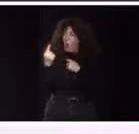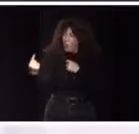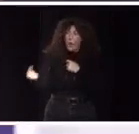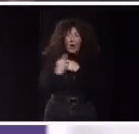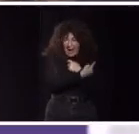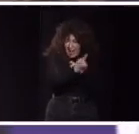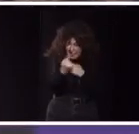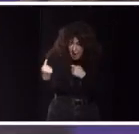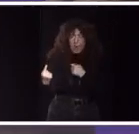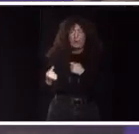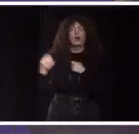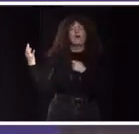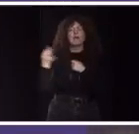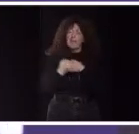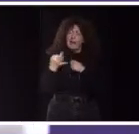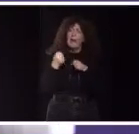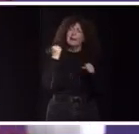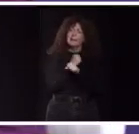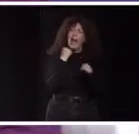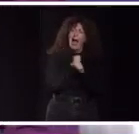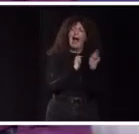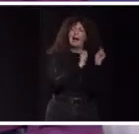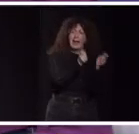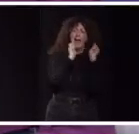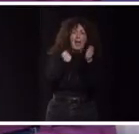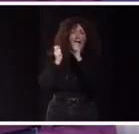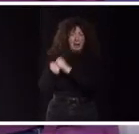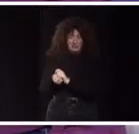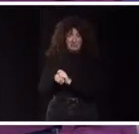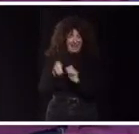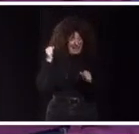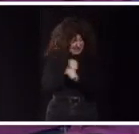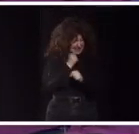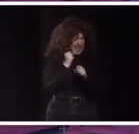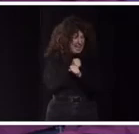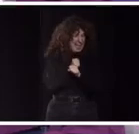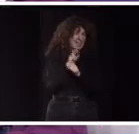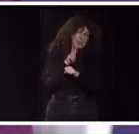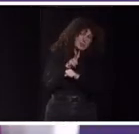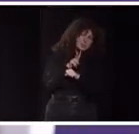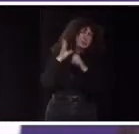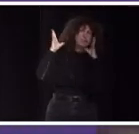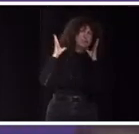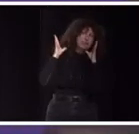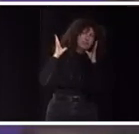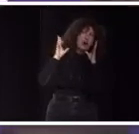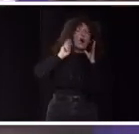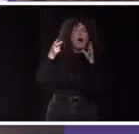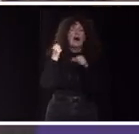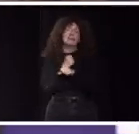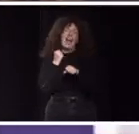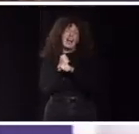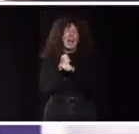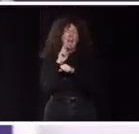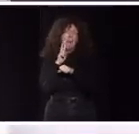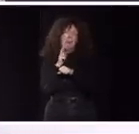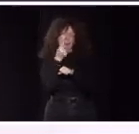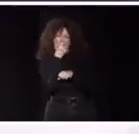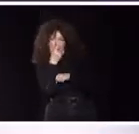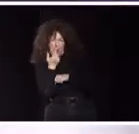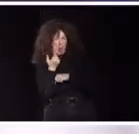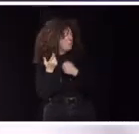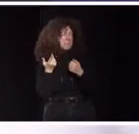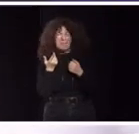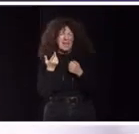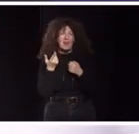vosotras y de vosotros, tenga una tarea. Hay tareas que pueden parecer más grandes y tareas que pueden parecer más pequeñas,